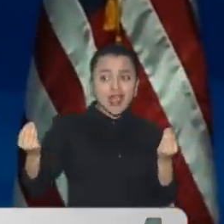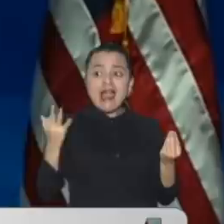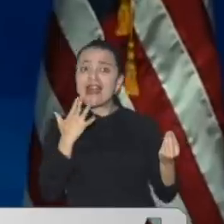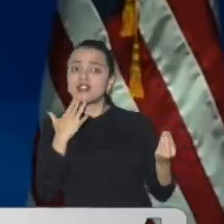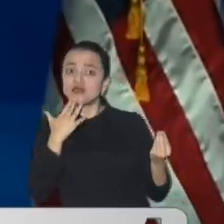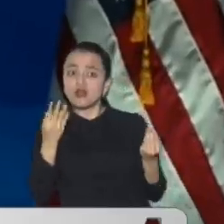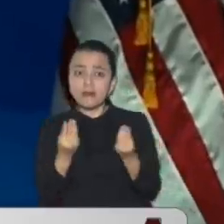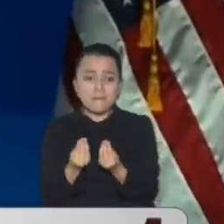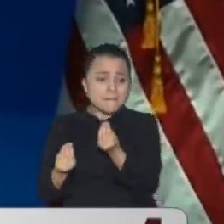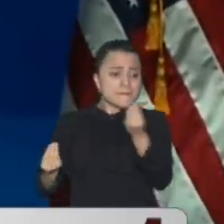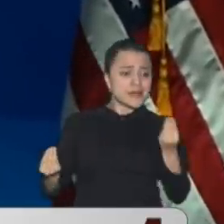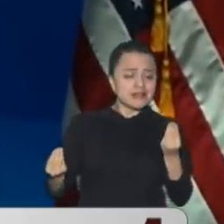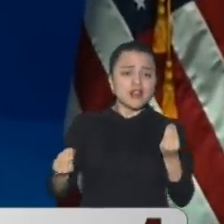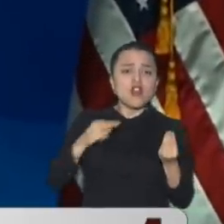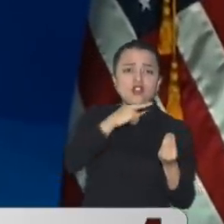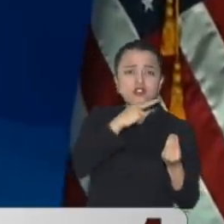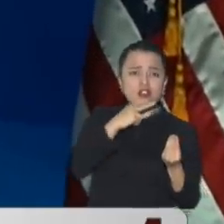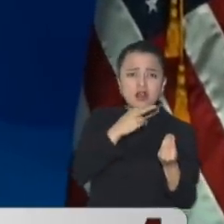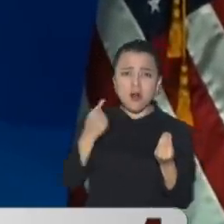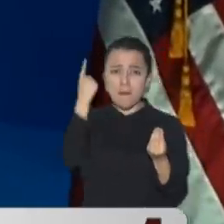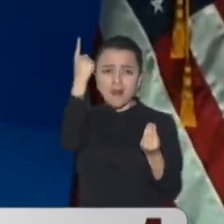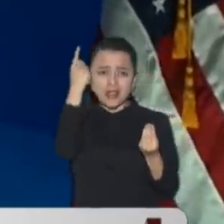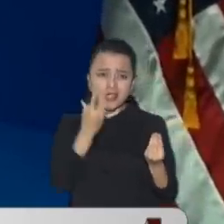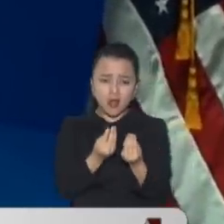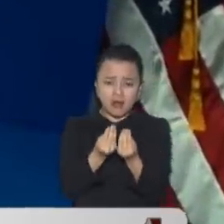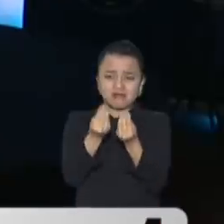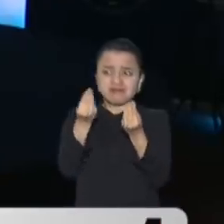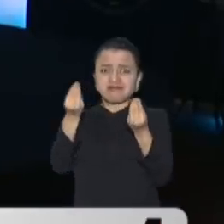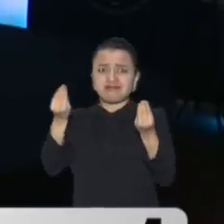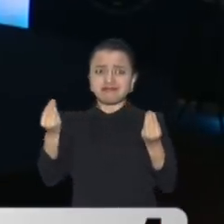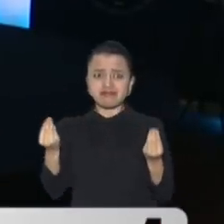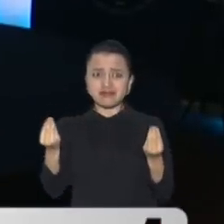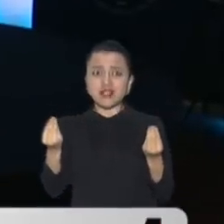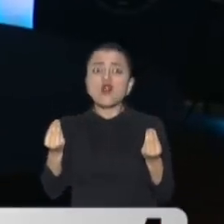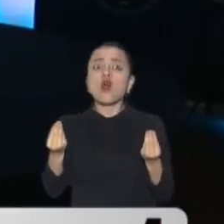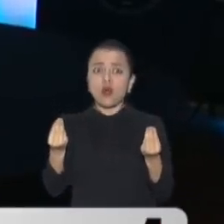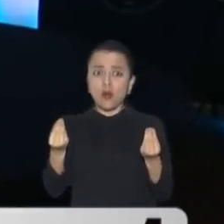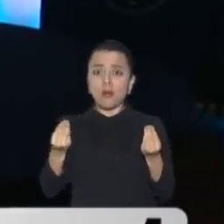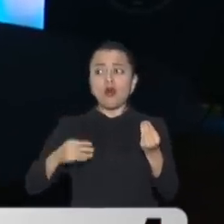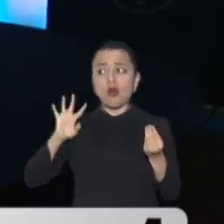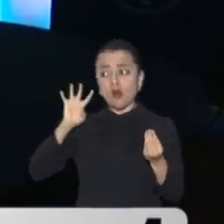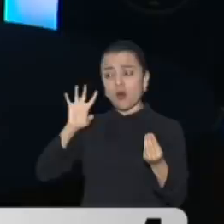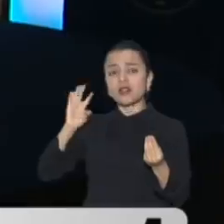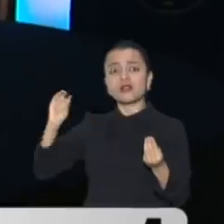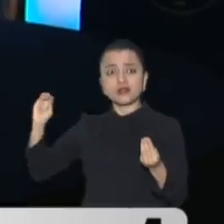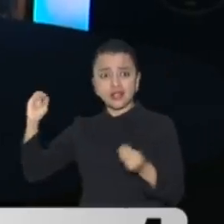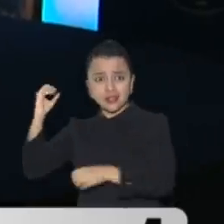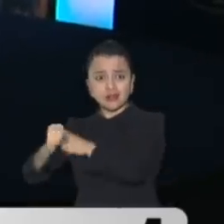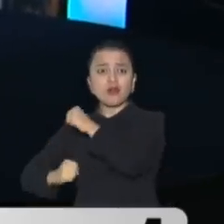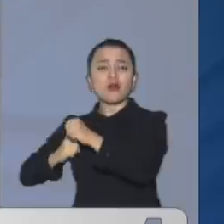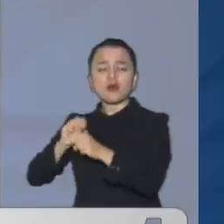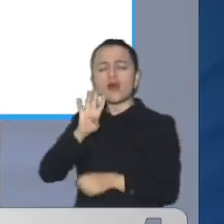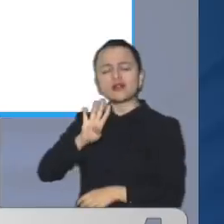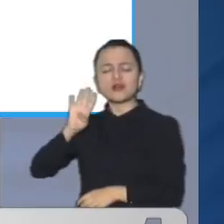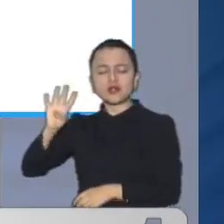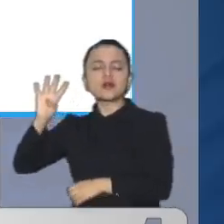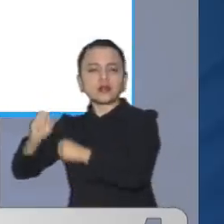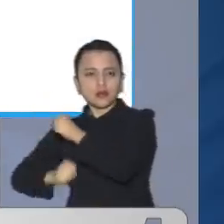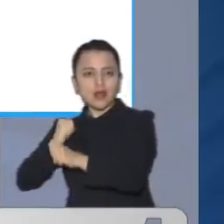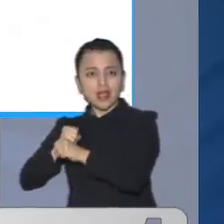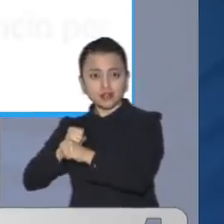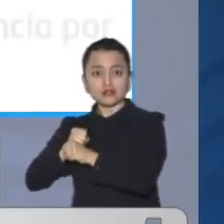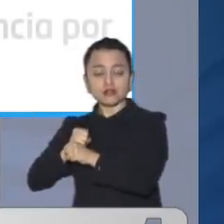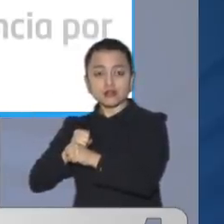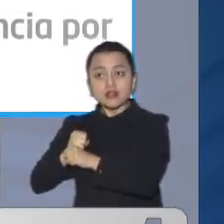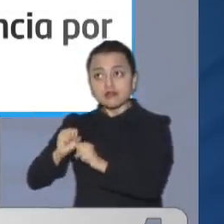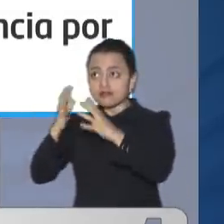al Capitolio en Washington no se había presenciado en los 244 años de historia de esta nación. Este ataque